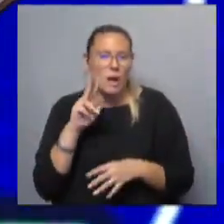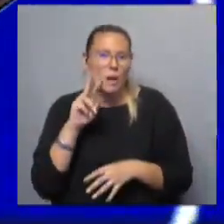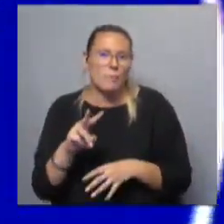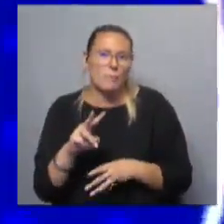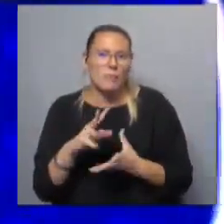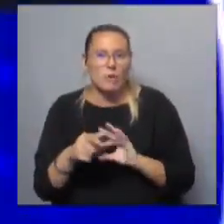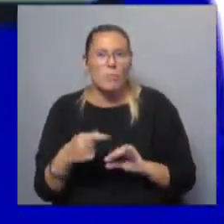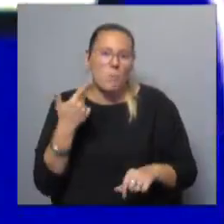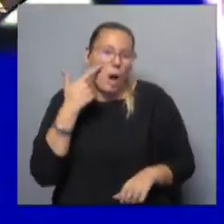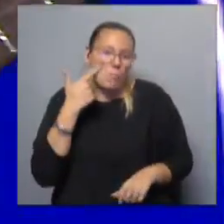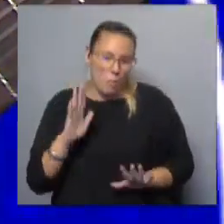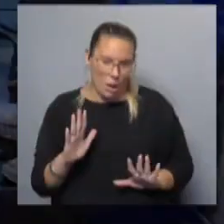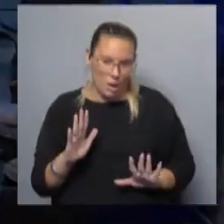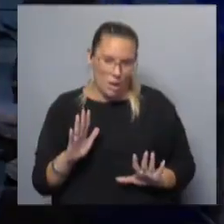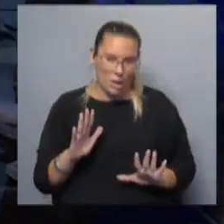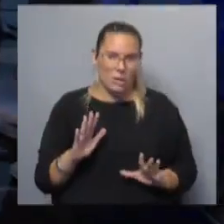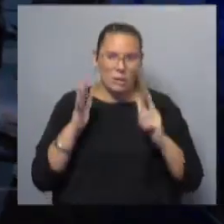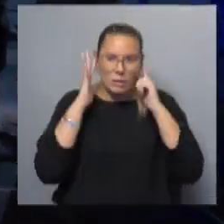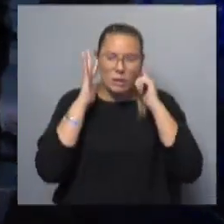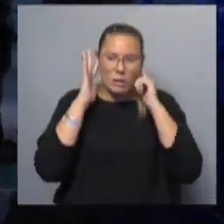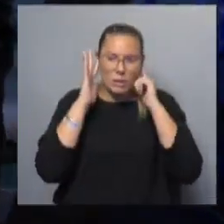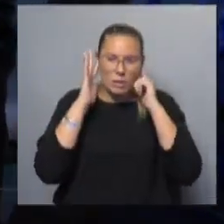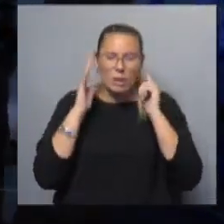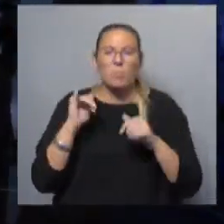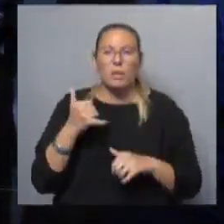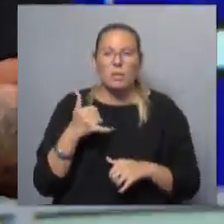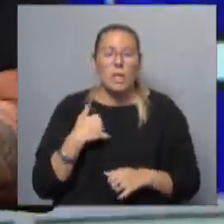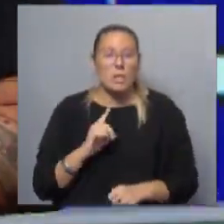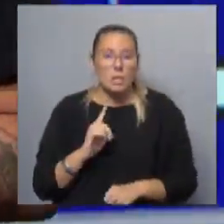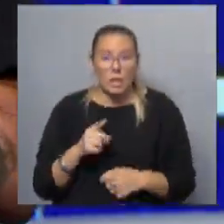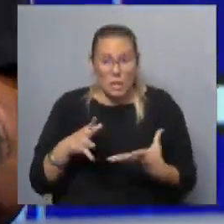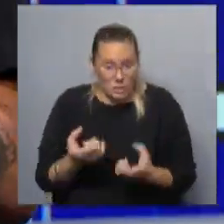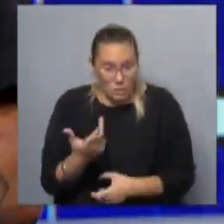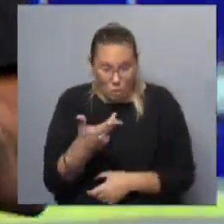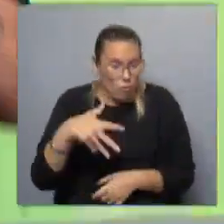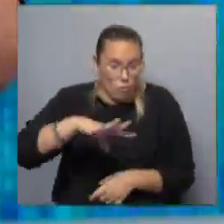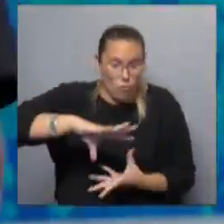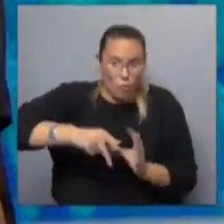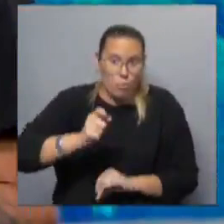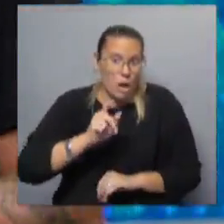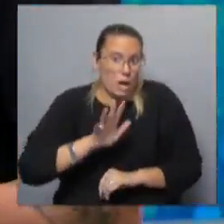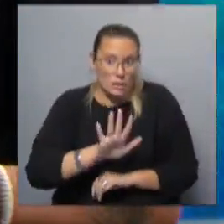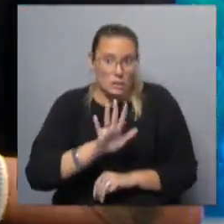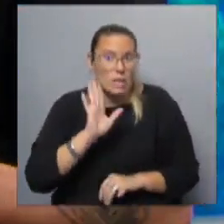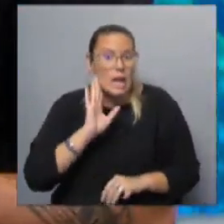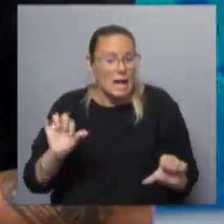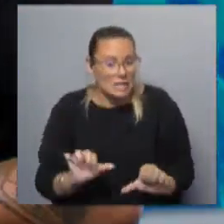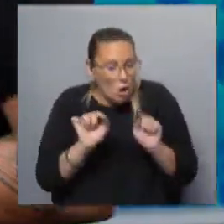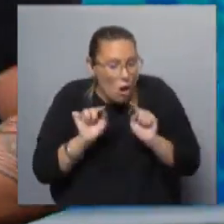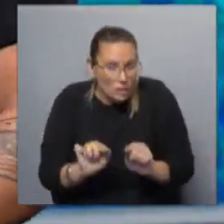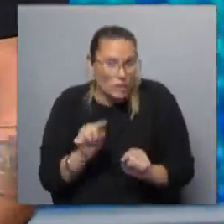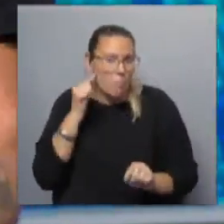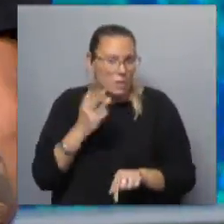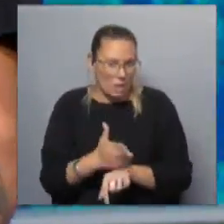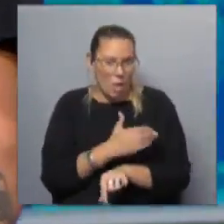más experimental, quizás. Porque es algo sí consciente, decidido de tener esta formación y hacerlo de esta manera. Sí, de hecho la